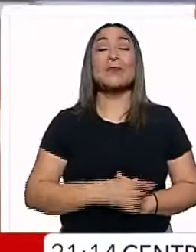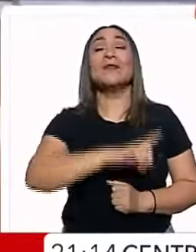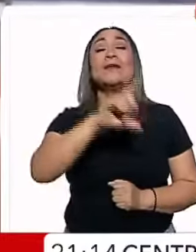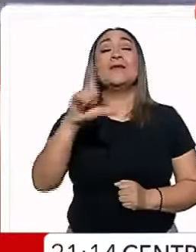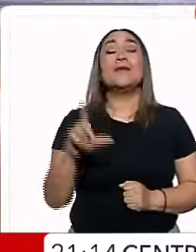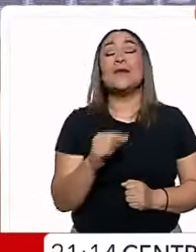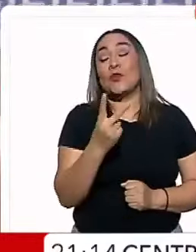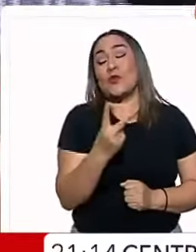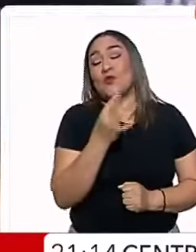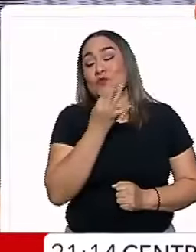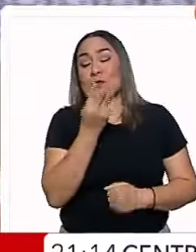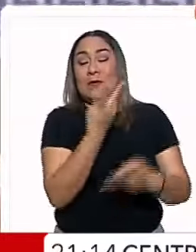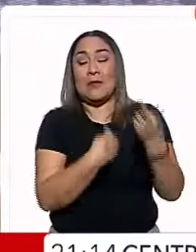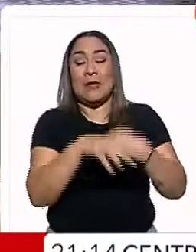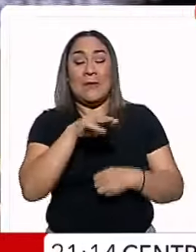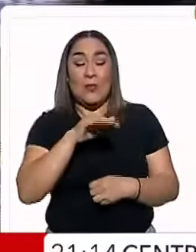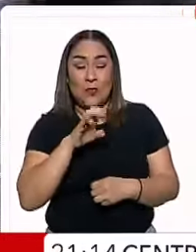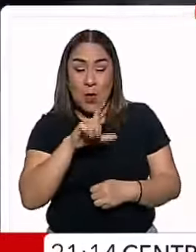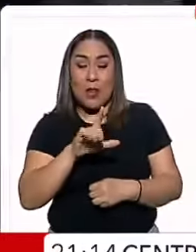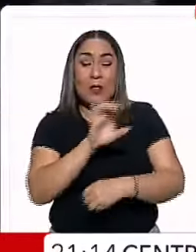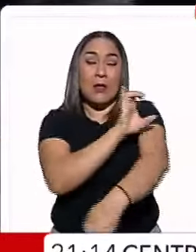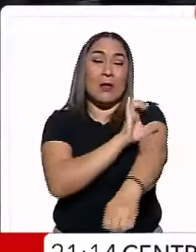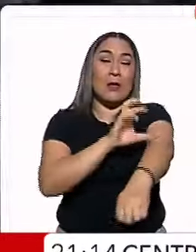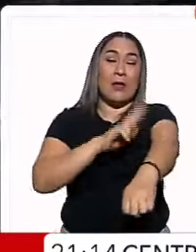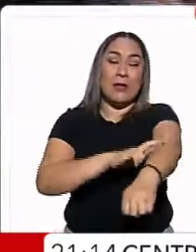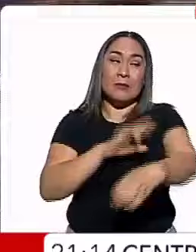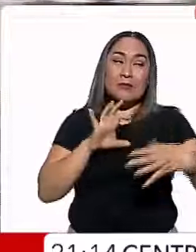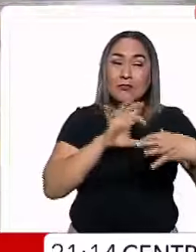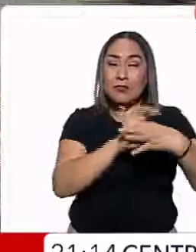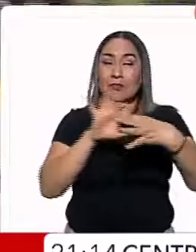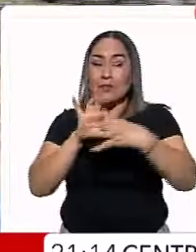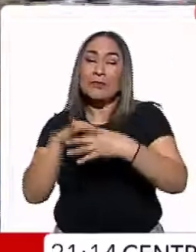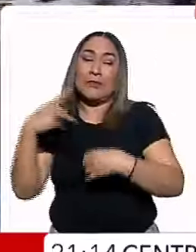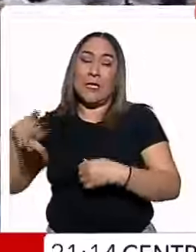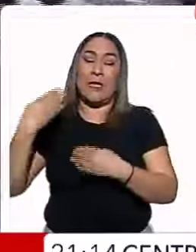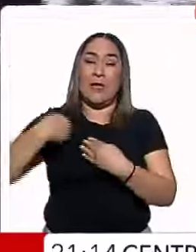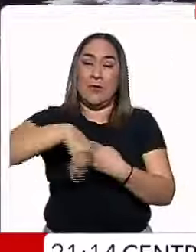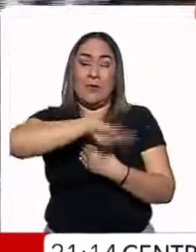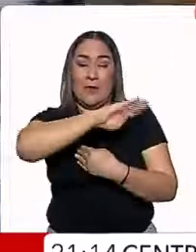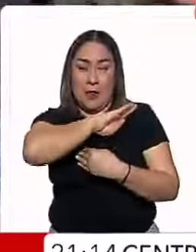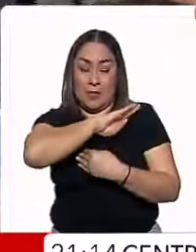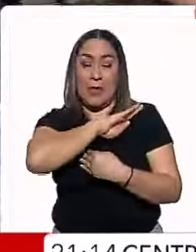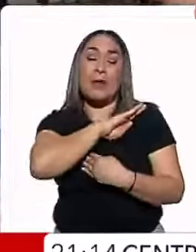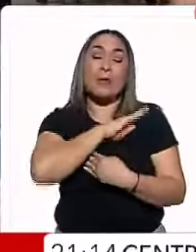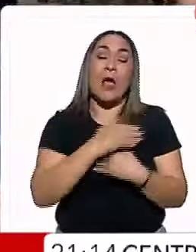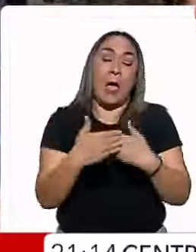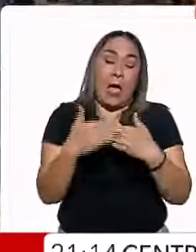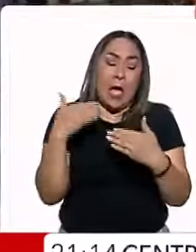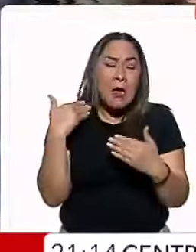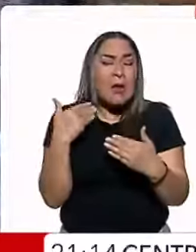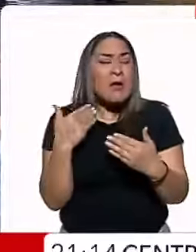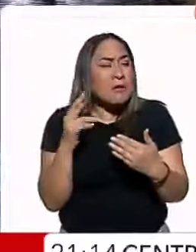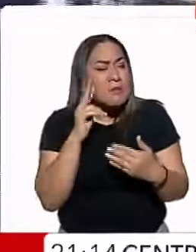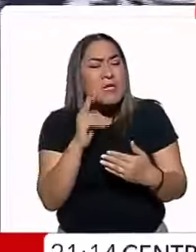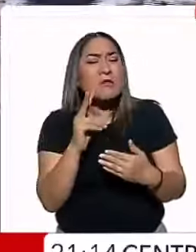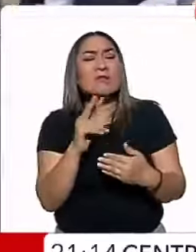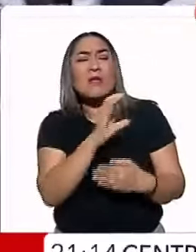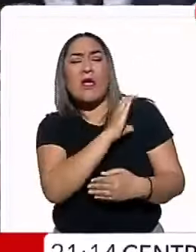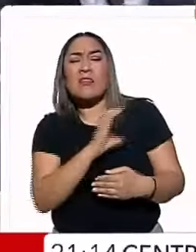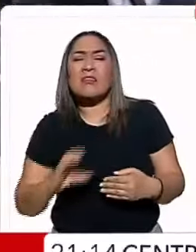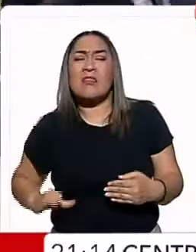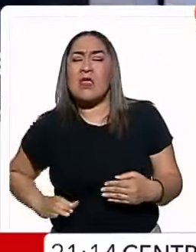2 minutos después llegó Manuel Velasco, coordinador de las alianzas en la campaña de Claudia Sheinbaum, quien previó un ataque directo de los